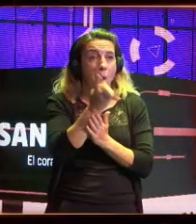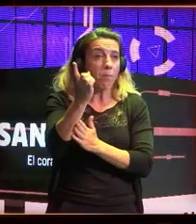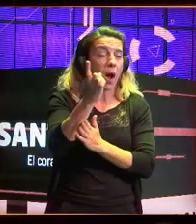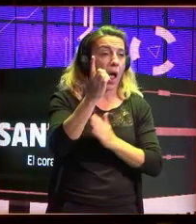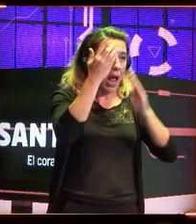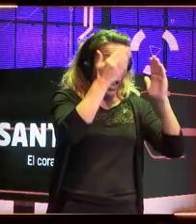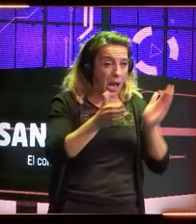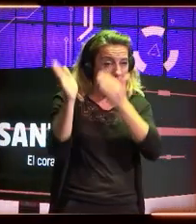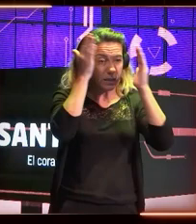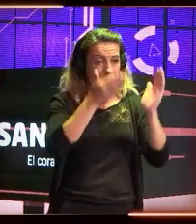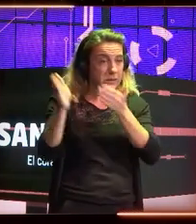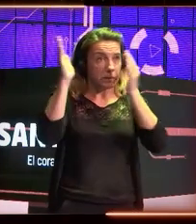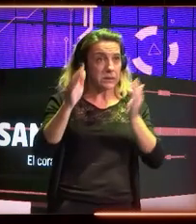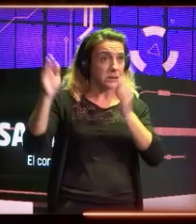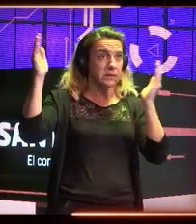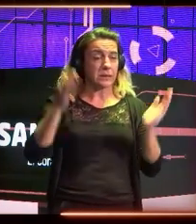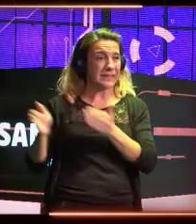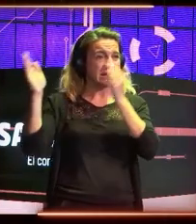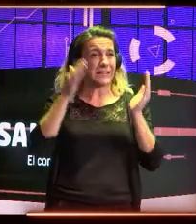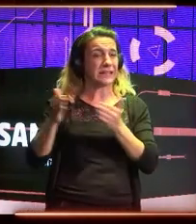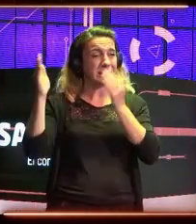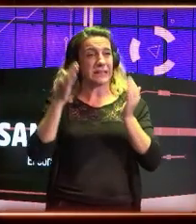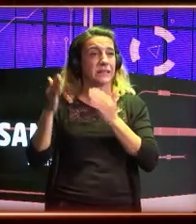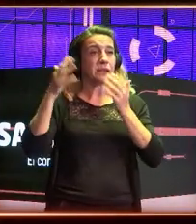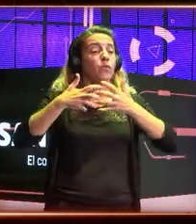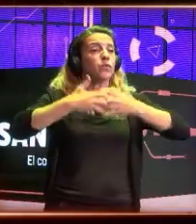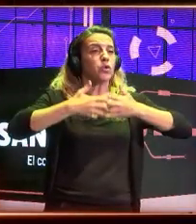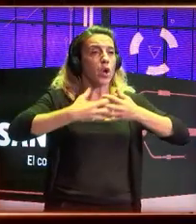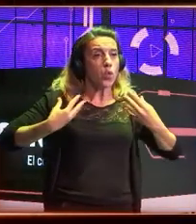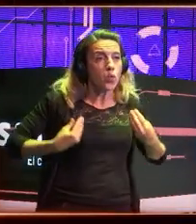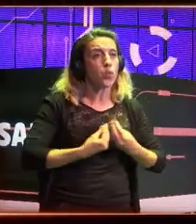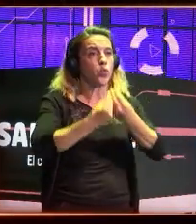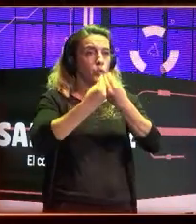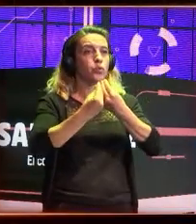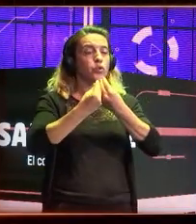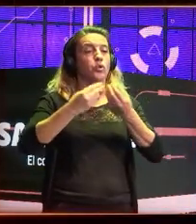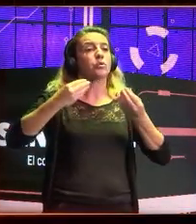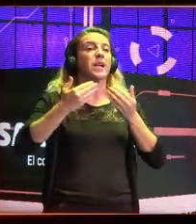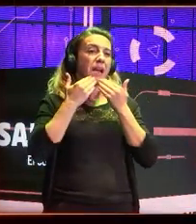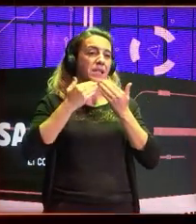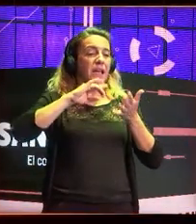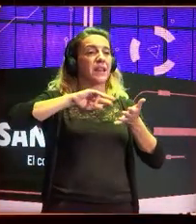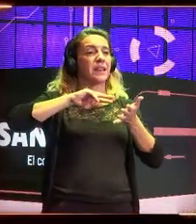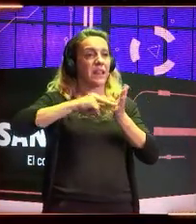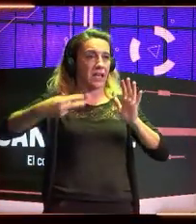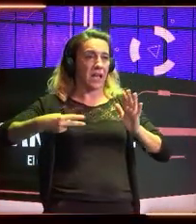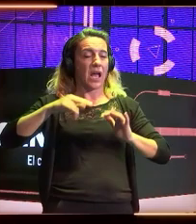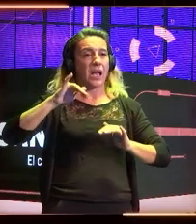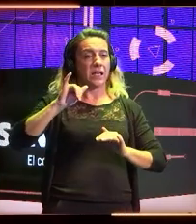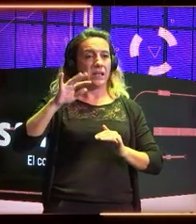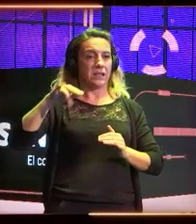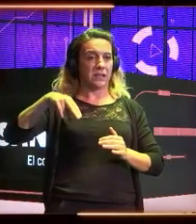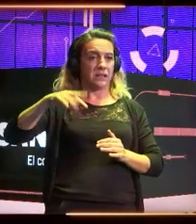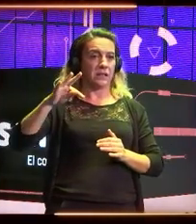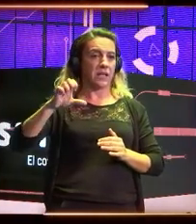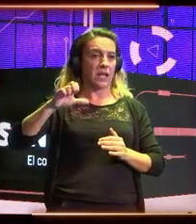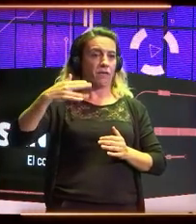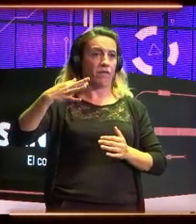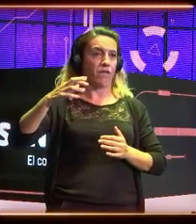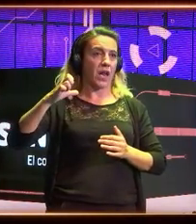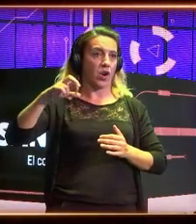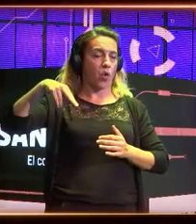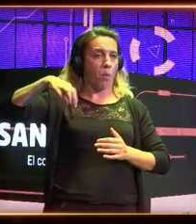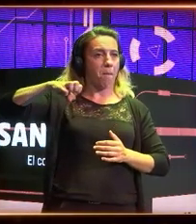estaciones que funcionando conjuntamente a través de una técnica que se llama interferometría han convertido a la tierra